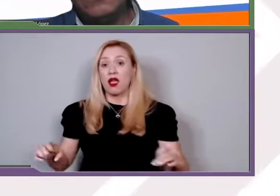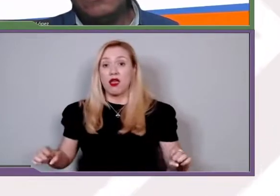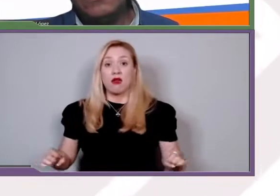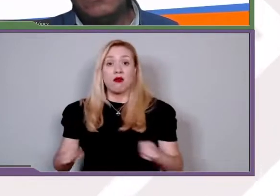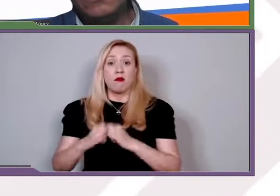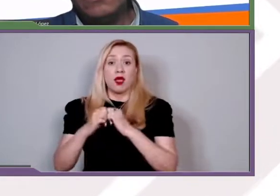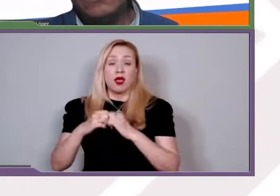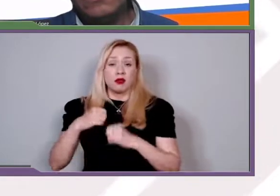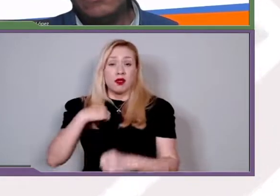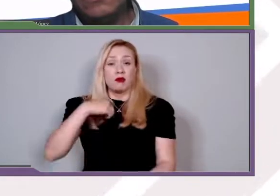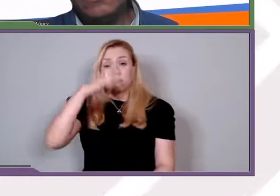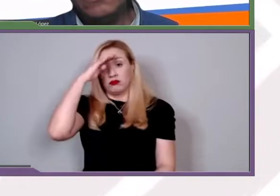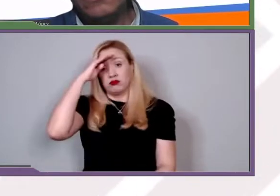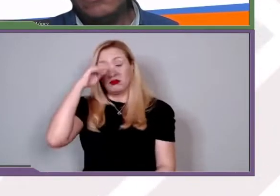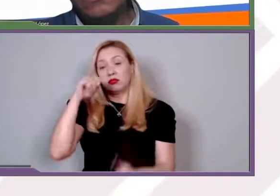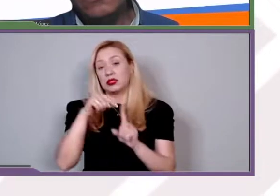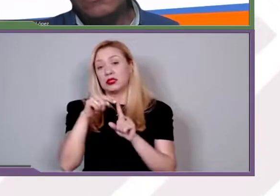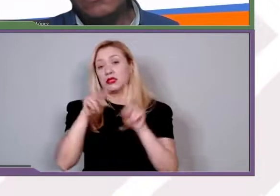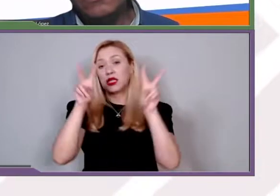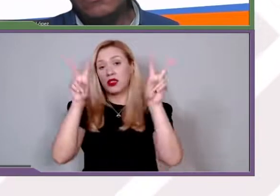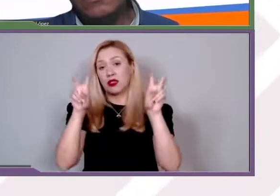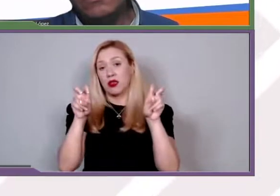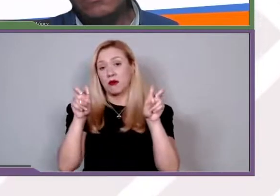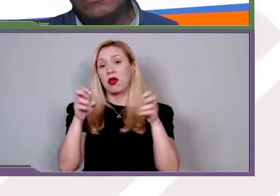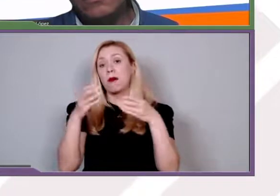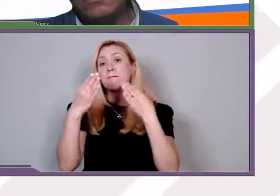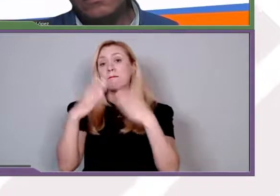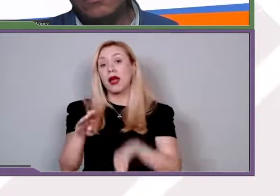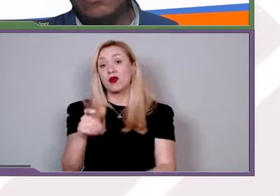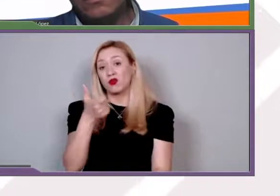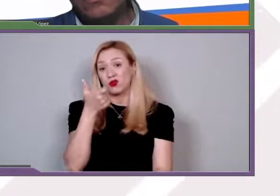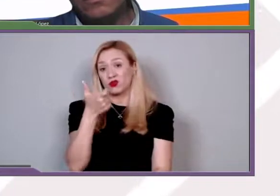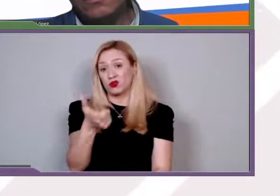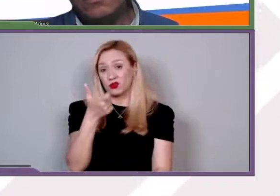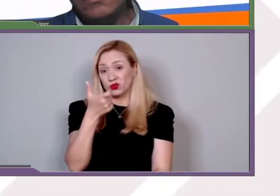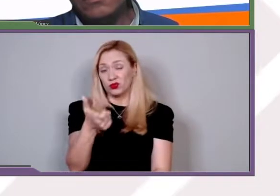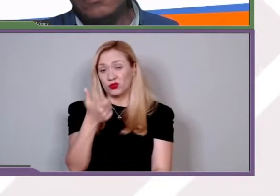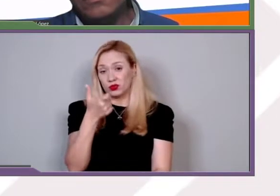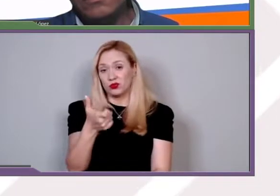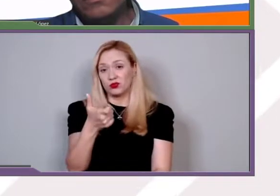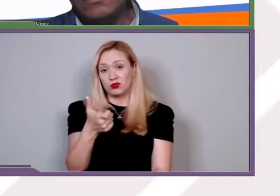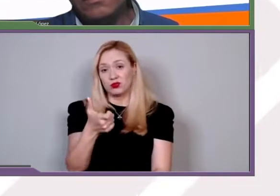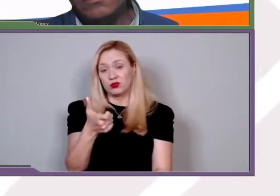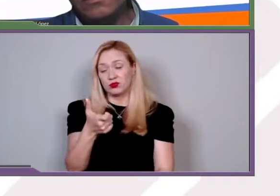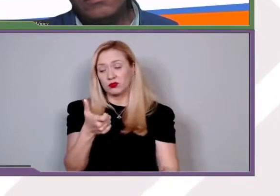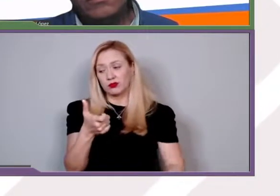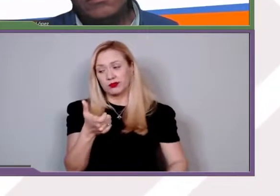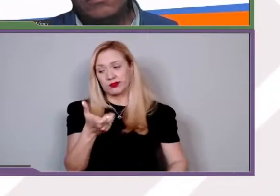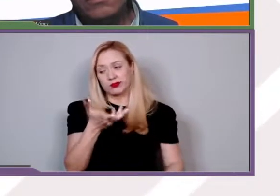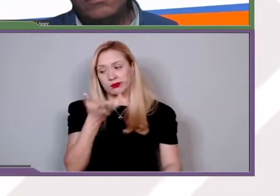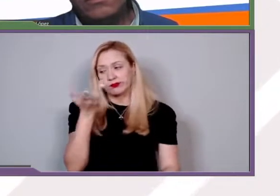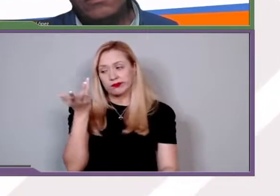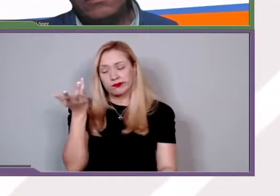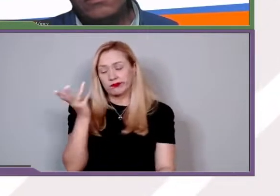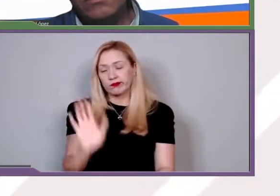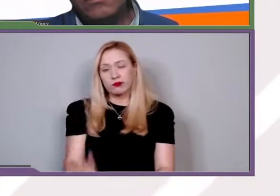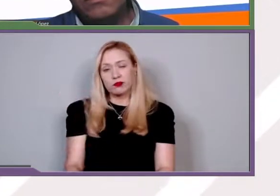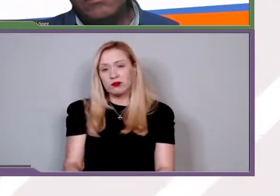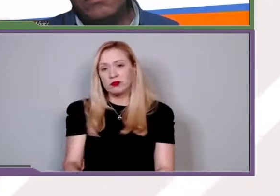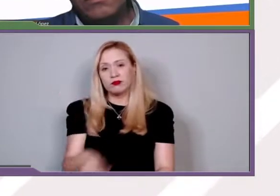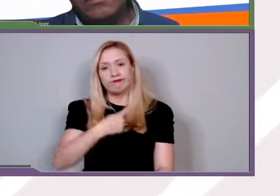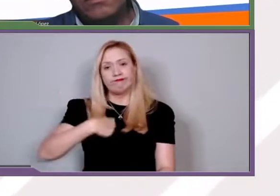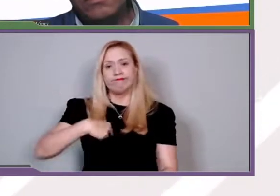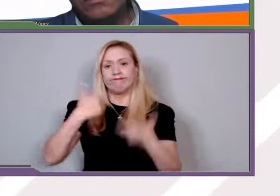tipo de desfalcos financieros que definitivamente nos arruinan en